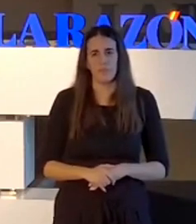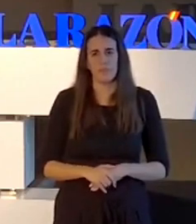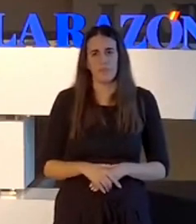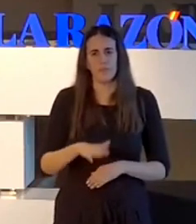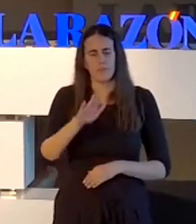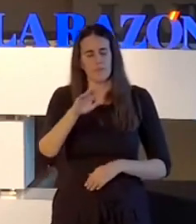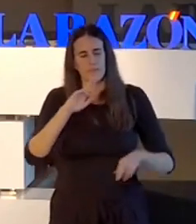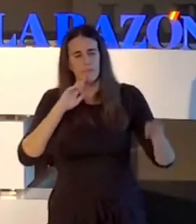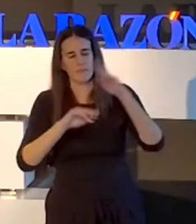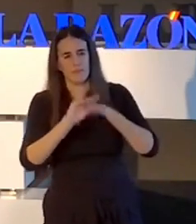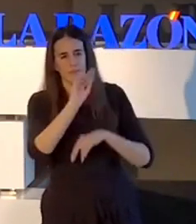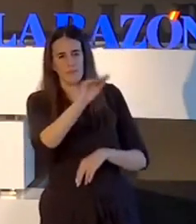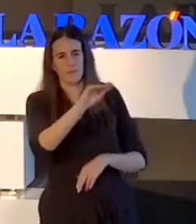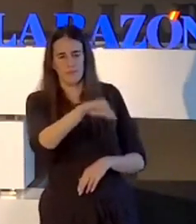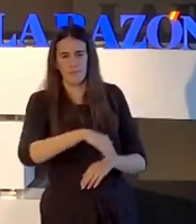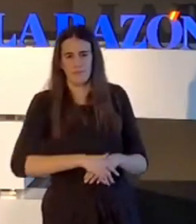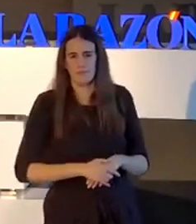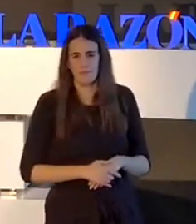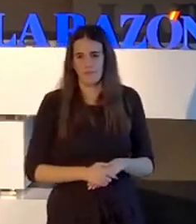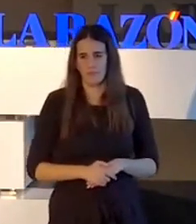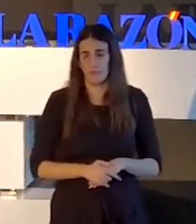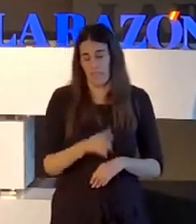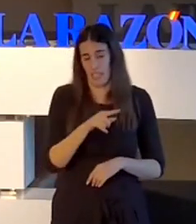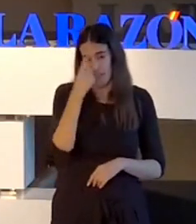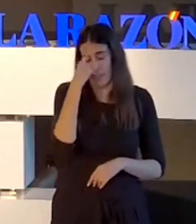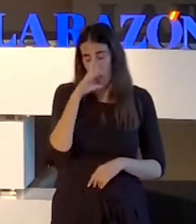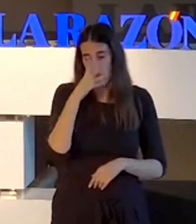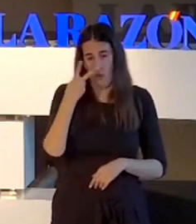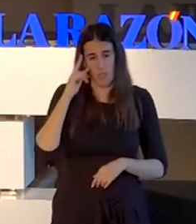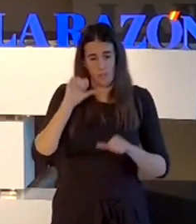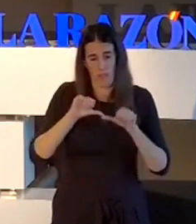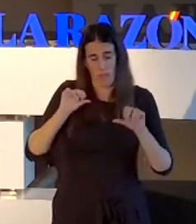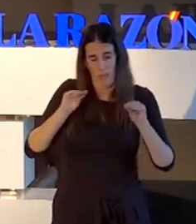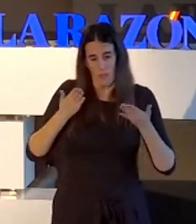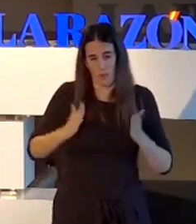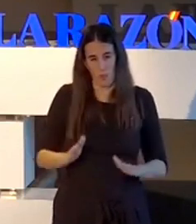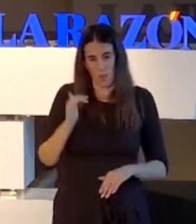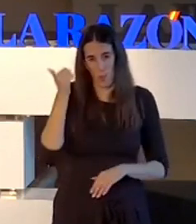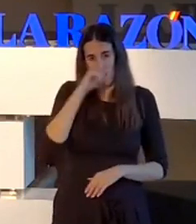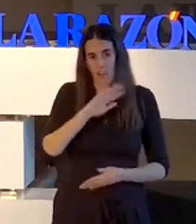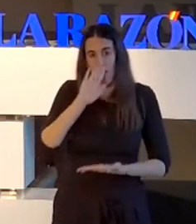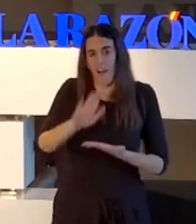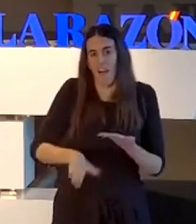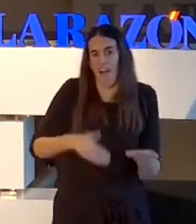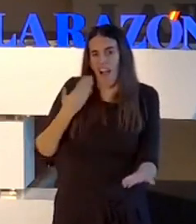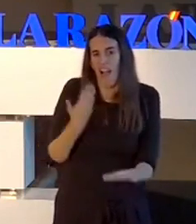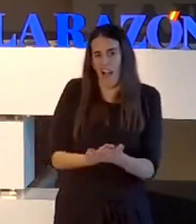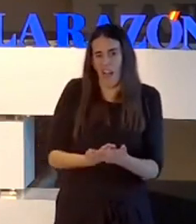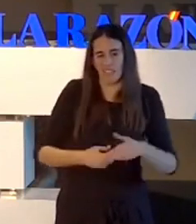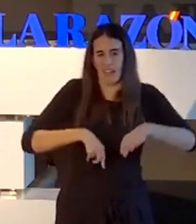friedman dio cosa que sabía en caren propia por su hijo y si se fija bien hasta los hay